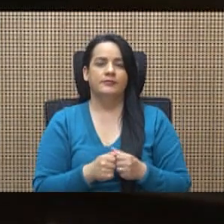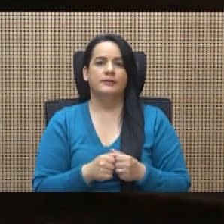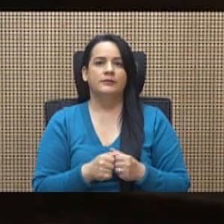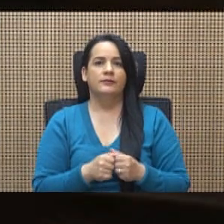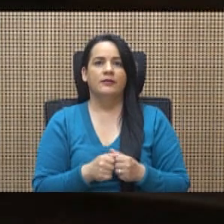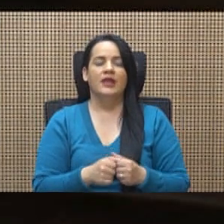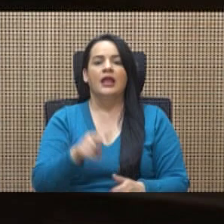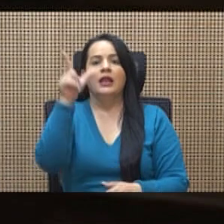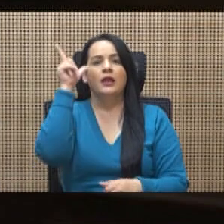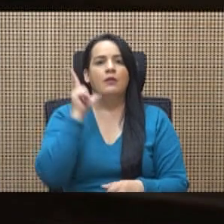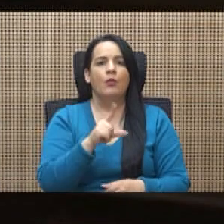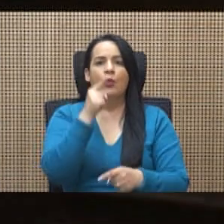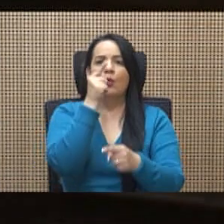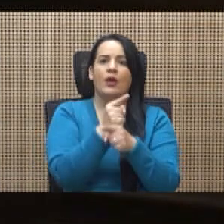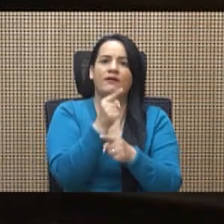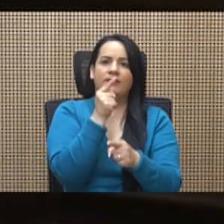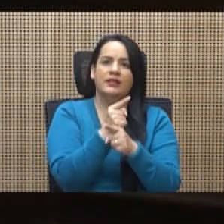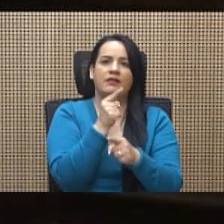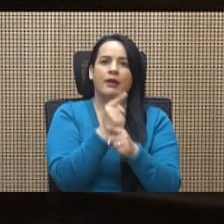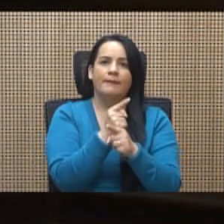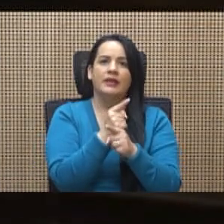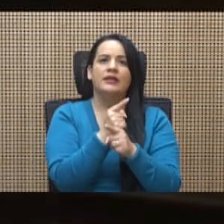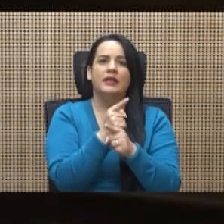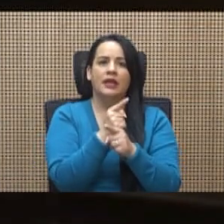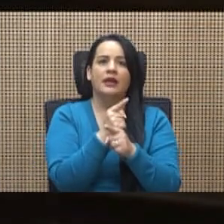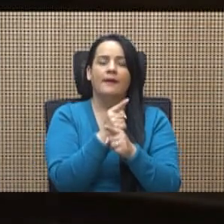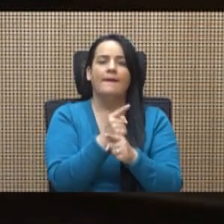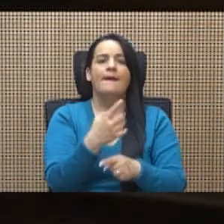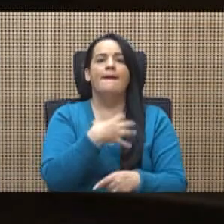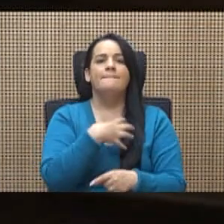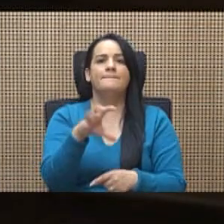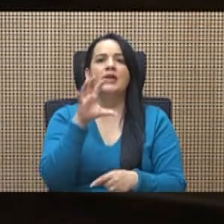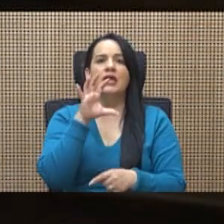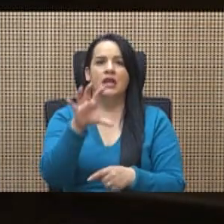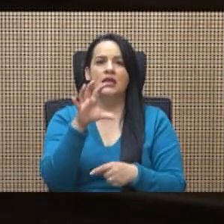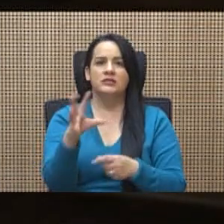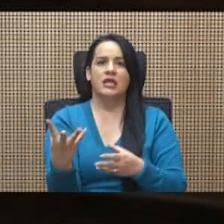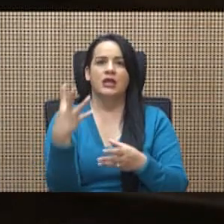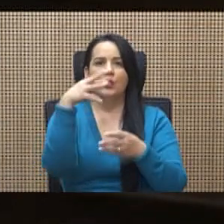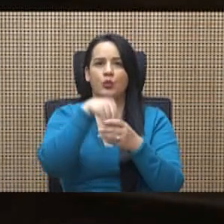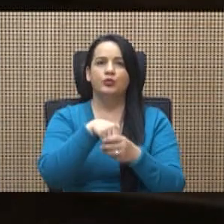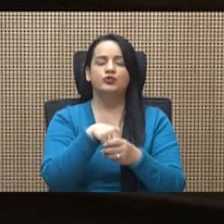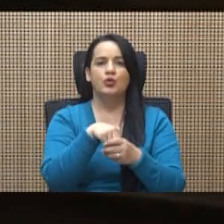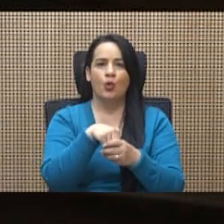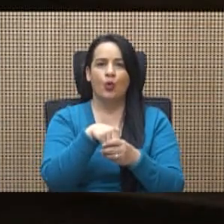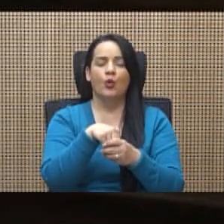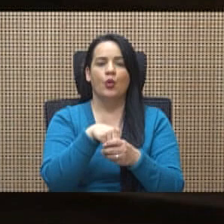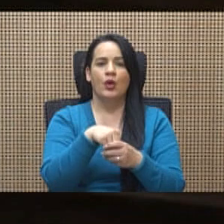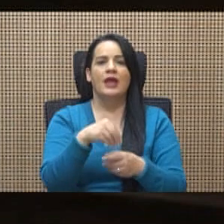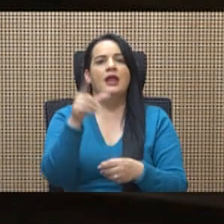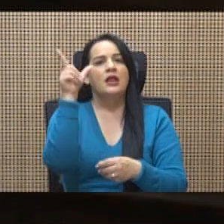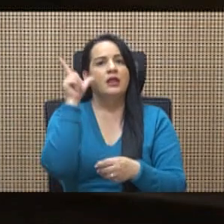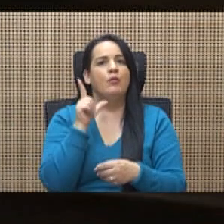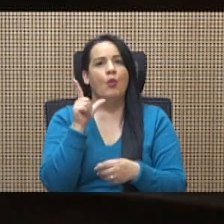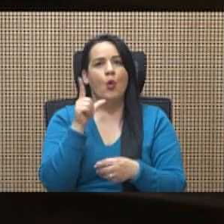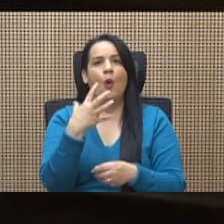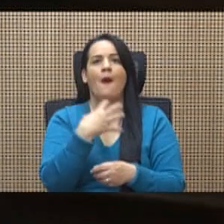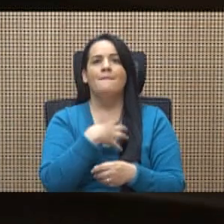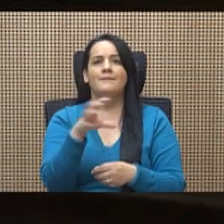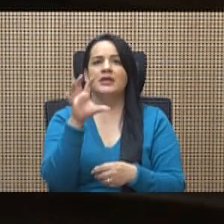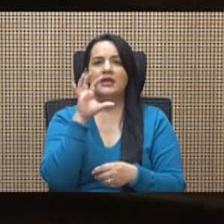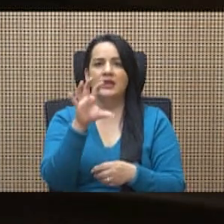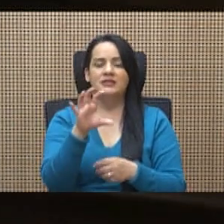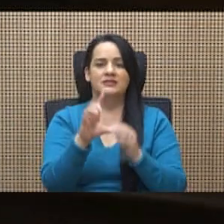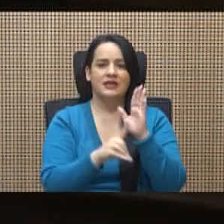limón efectivamente merece inclusión limón merece